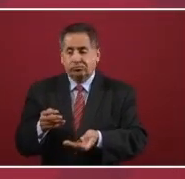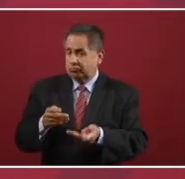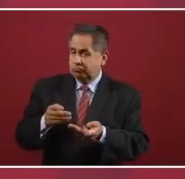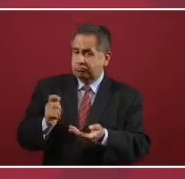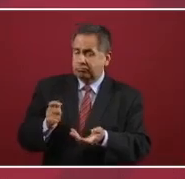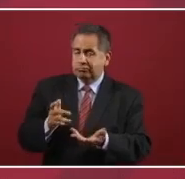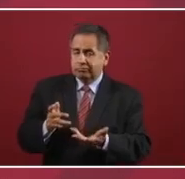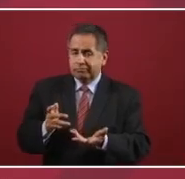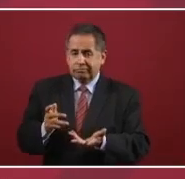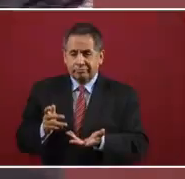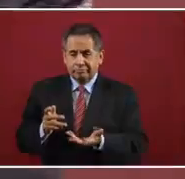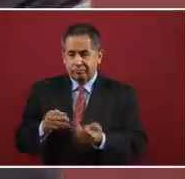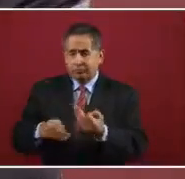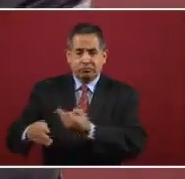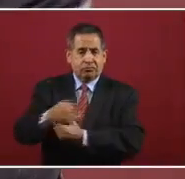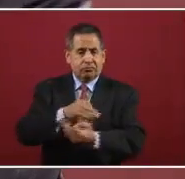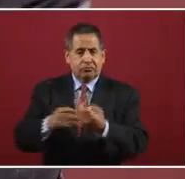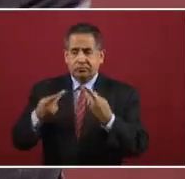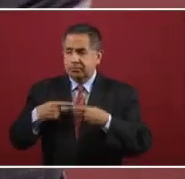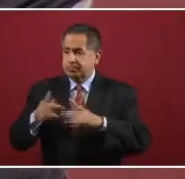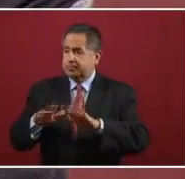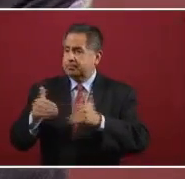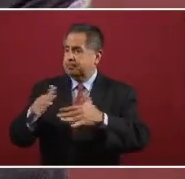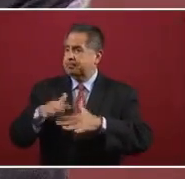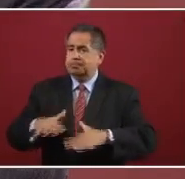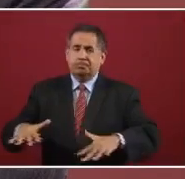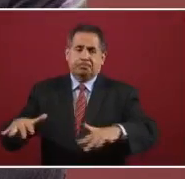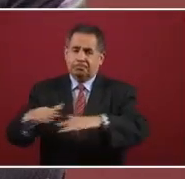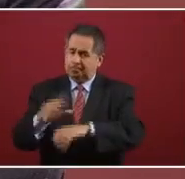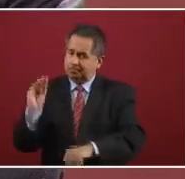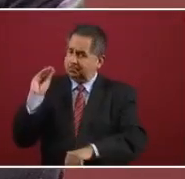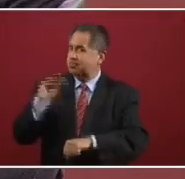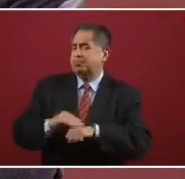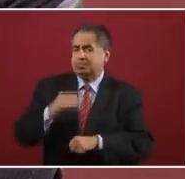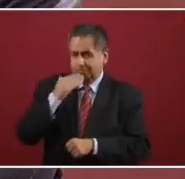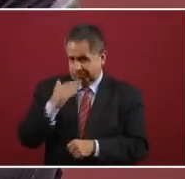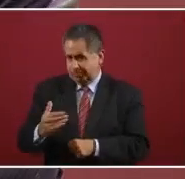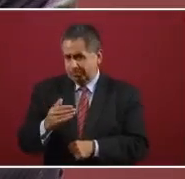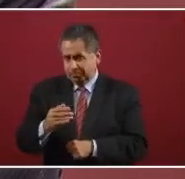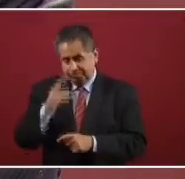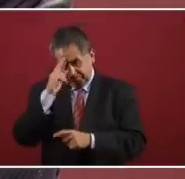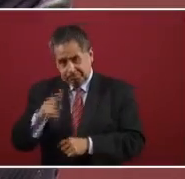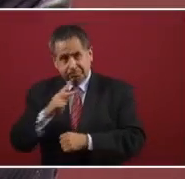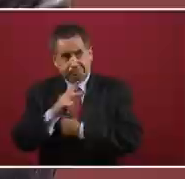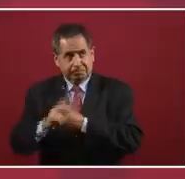con la sociedad, con la nación,